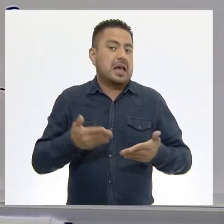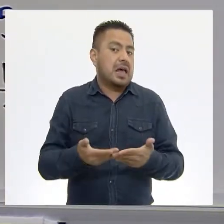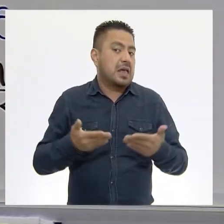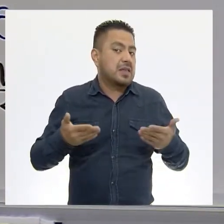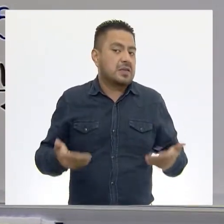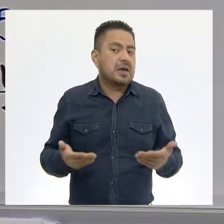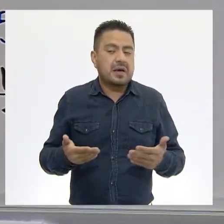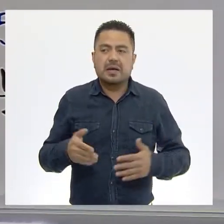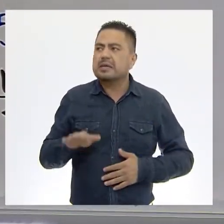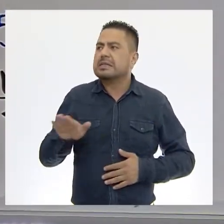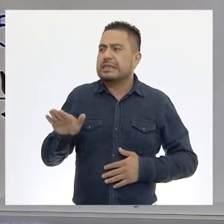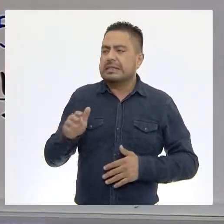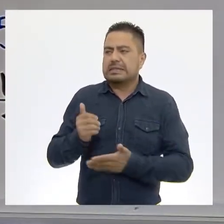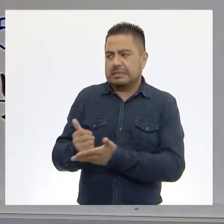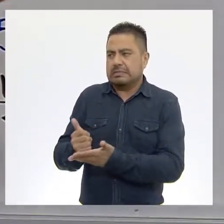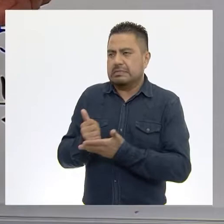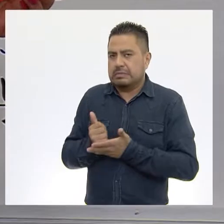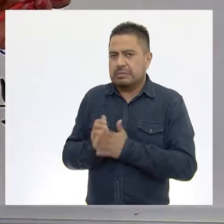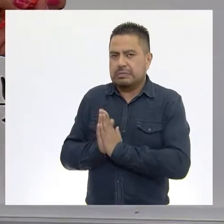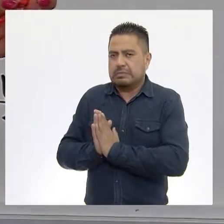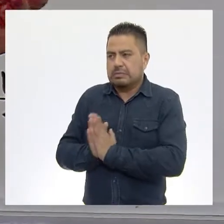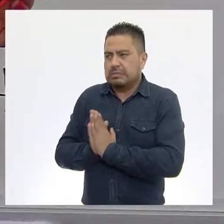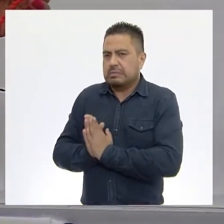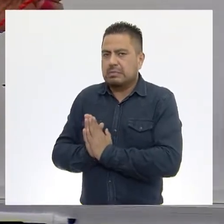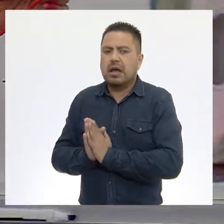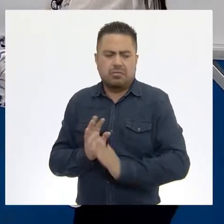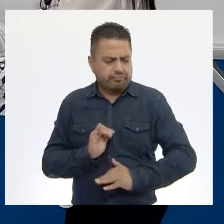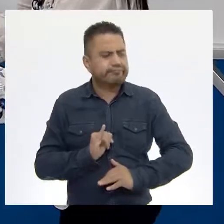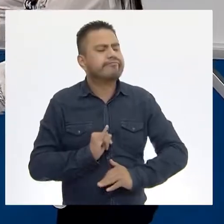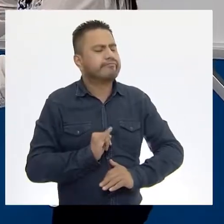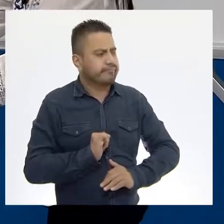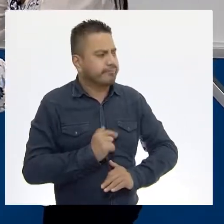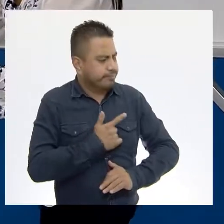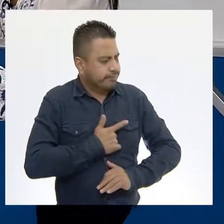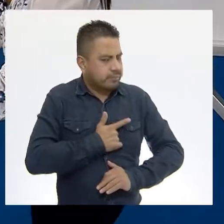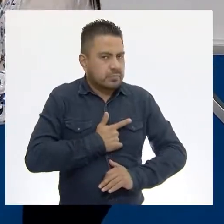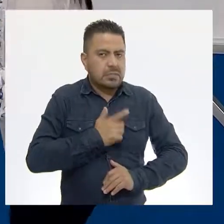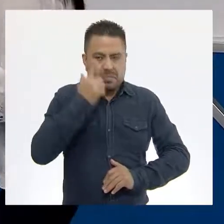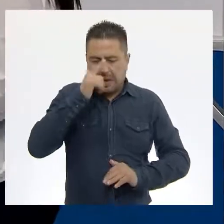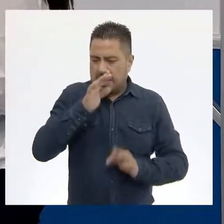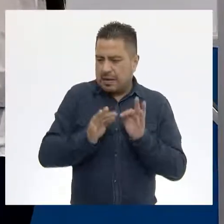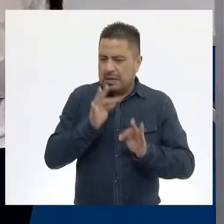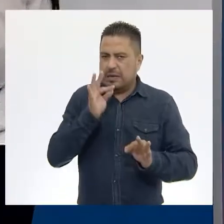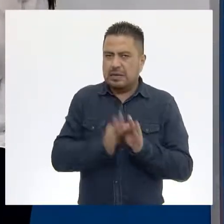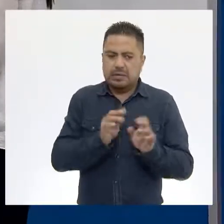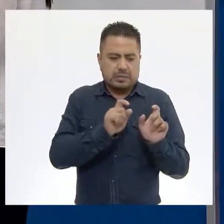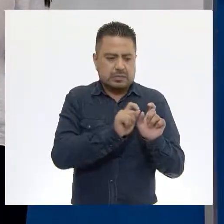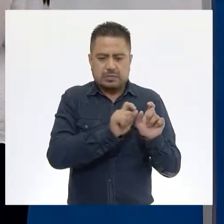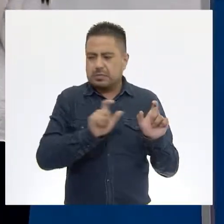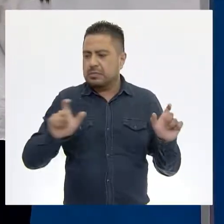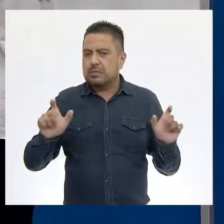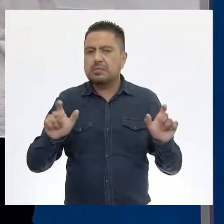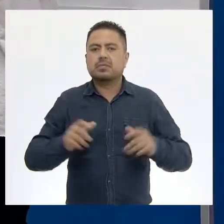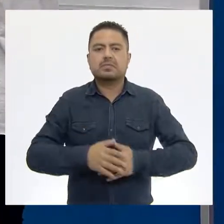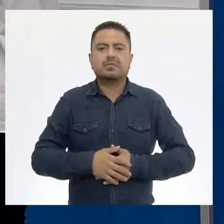Entonces, María, aquí sí voy a necesitar un poquito de tu Por ayuda supuesto. para que me quede exacto. Sí.